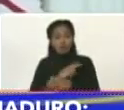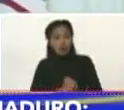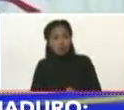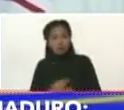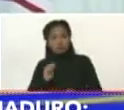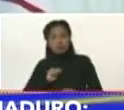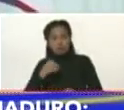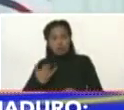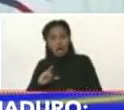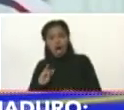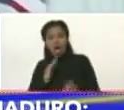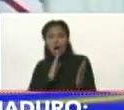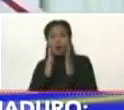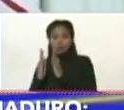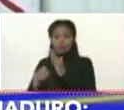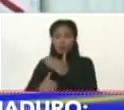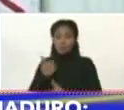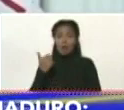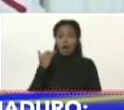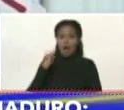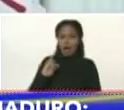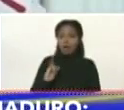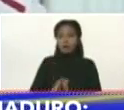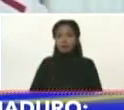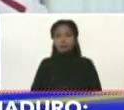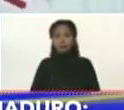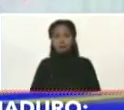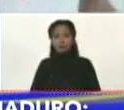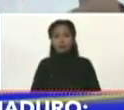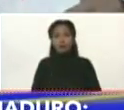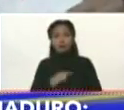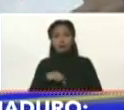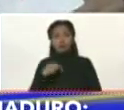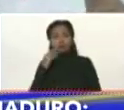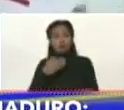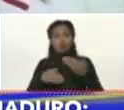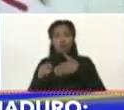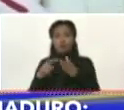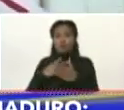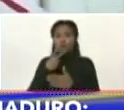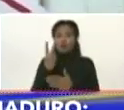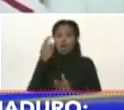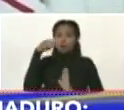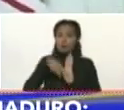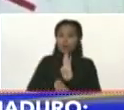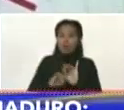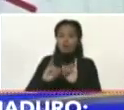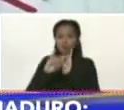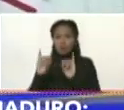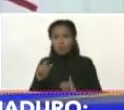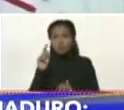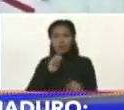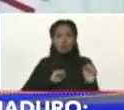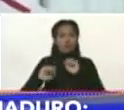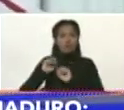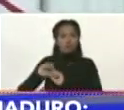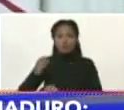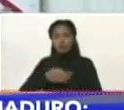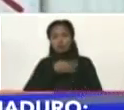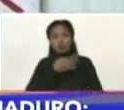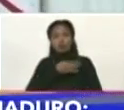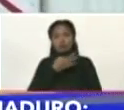fuerza, más organización. Cada vez hay mayor vocería profunda de los movimientos